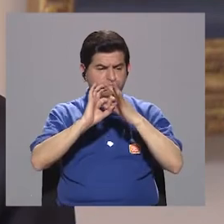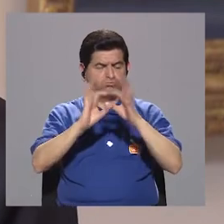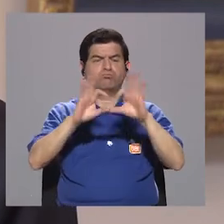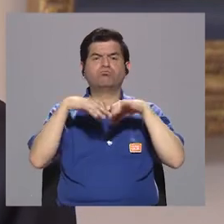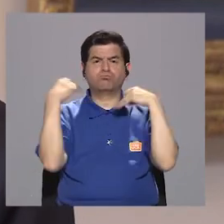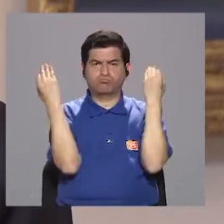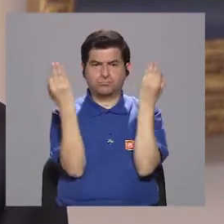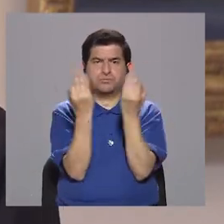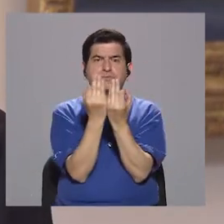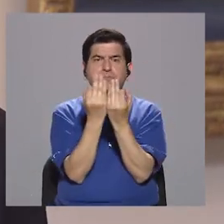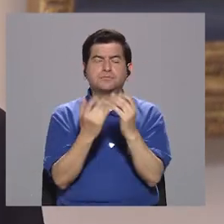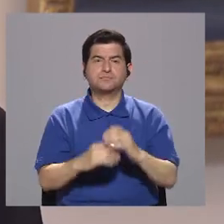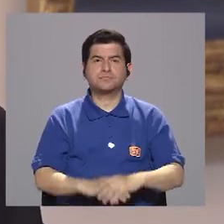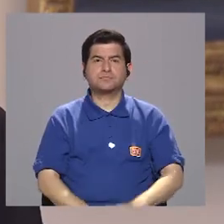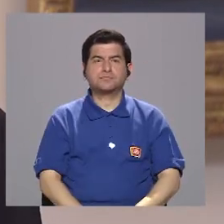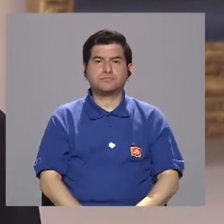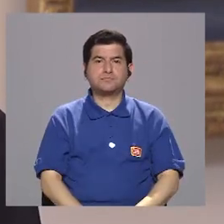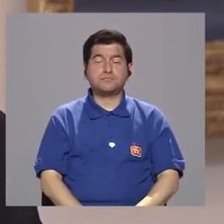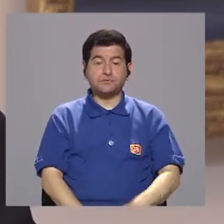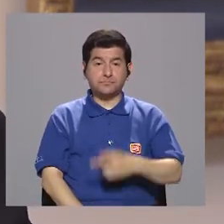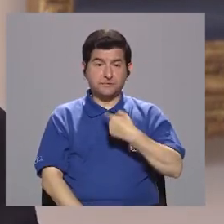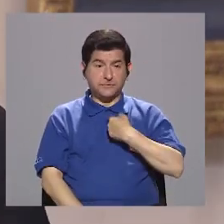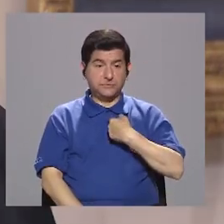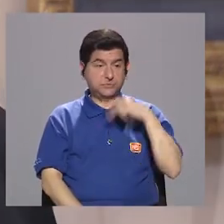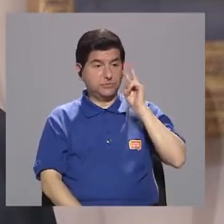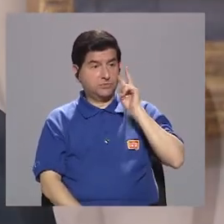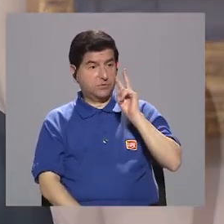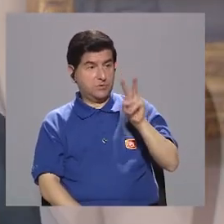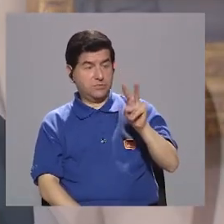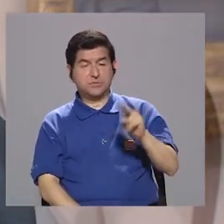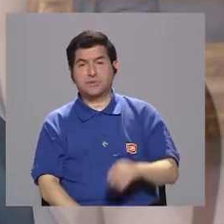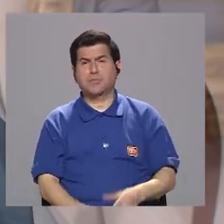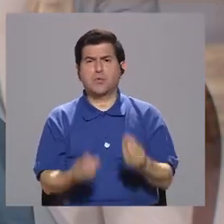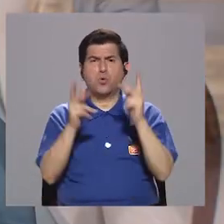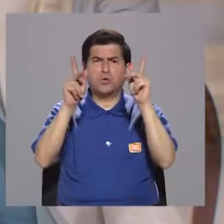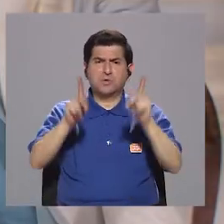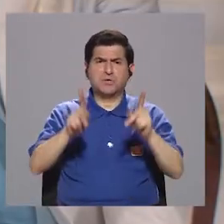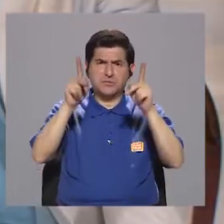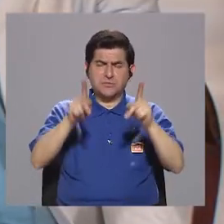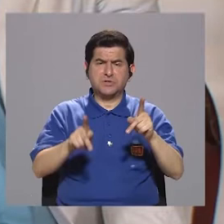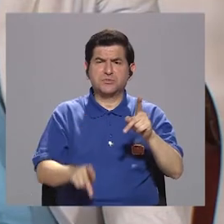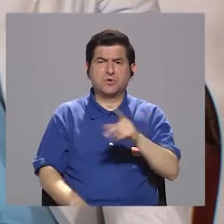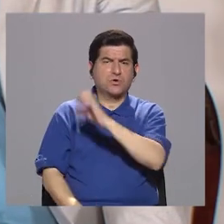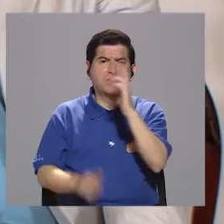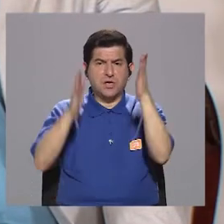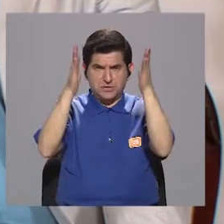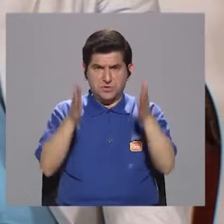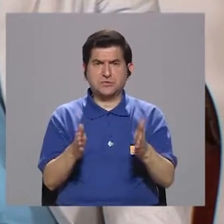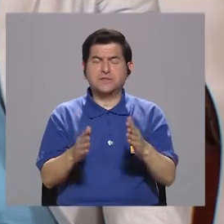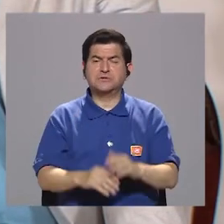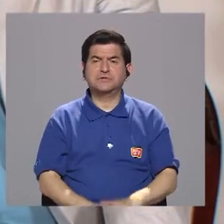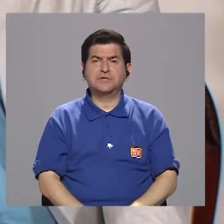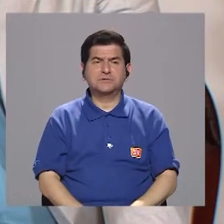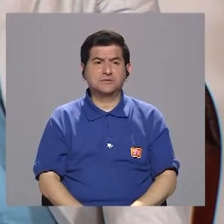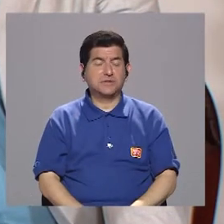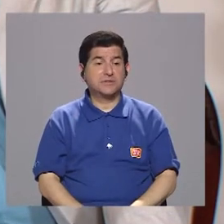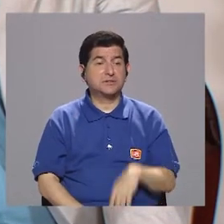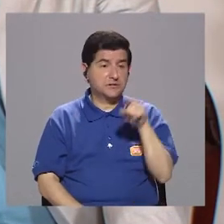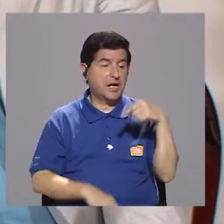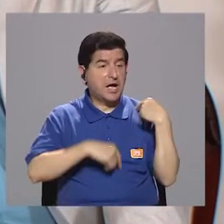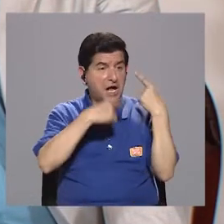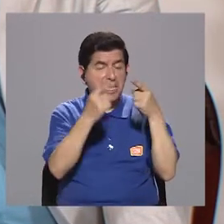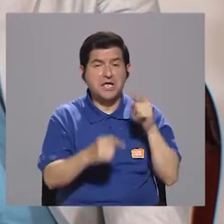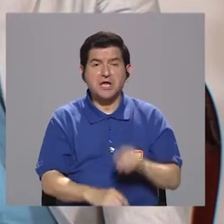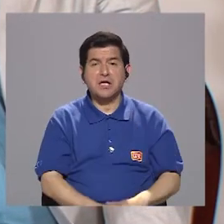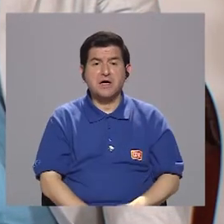unidad familiar, y donde yo veía llegar a mucha gente de Costa Rica a verlo